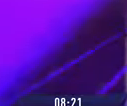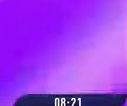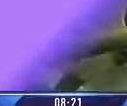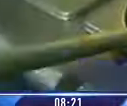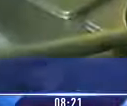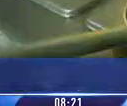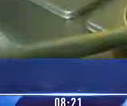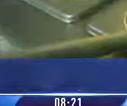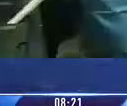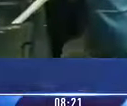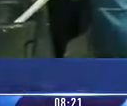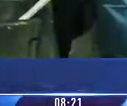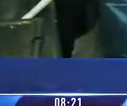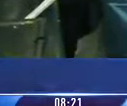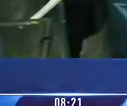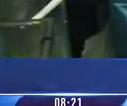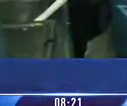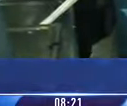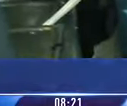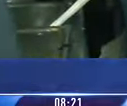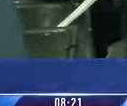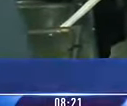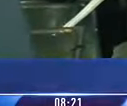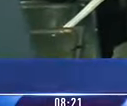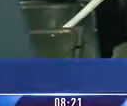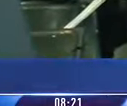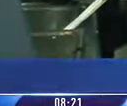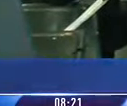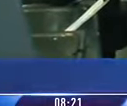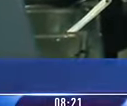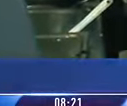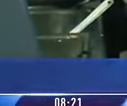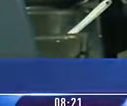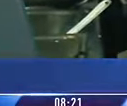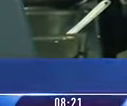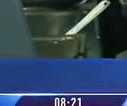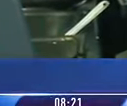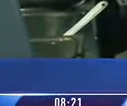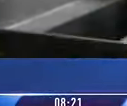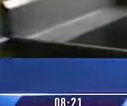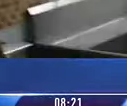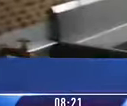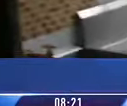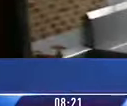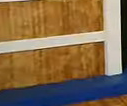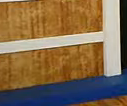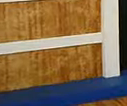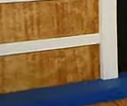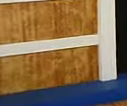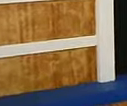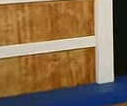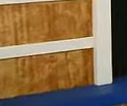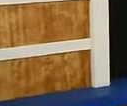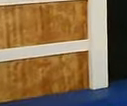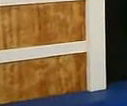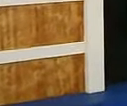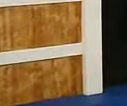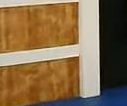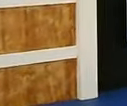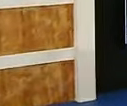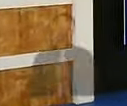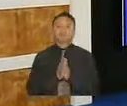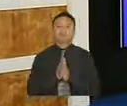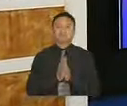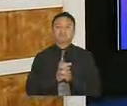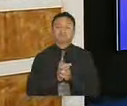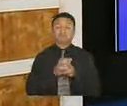9 chifas fueron clausurados durante un operativo de la Agencia Nacional de Regulación, Control y Vigilancia Sanitaria. 8:27 de la mañana, seguimos